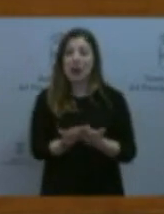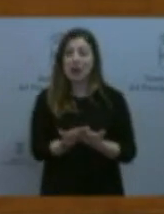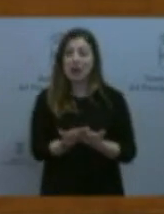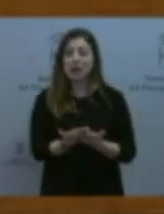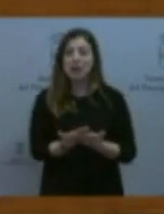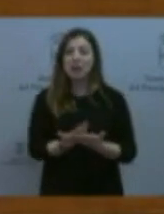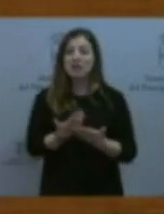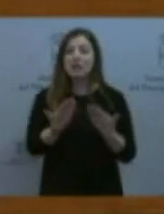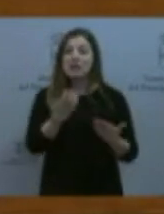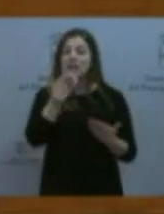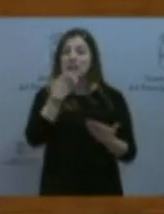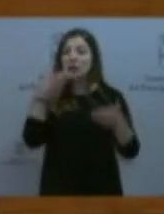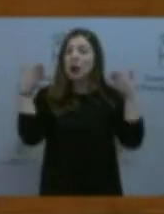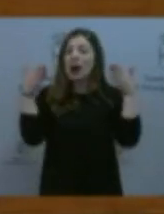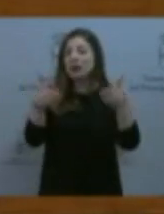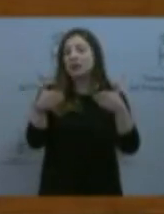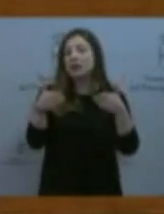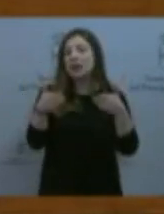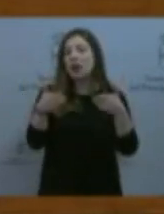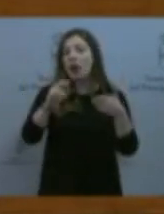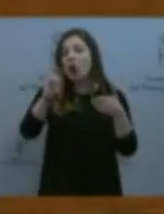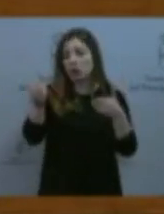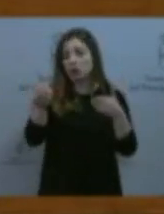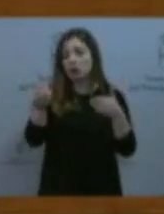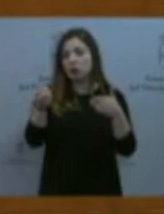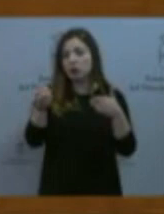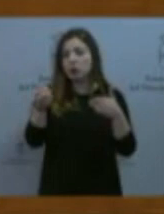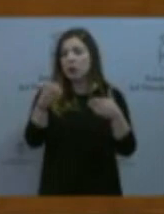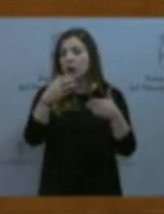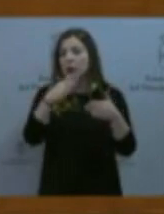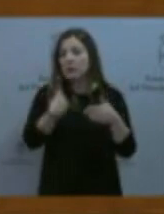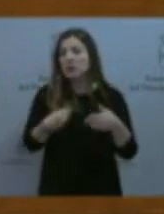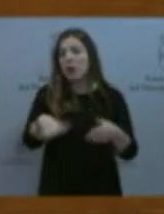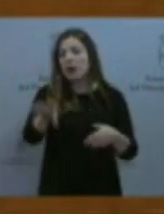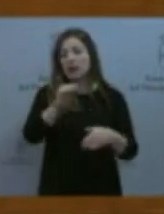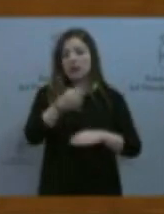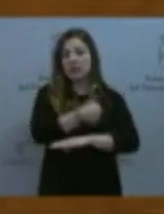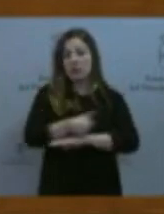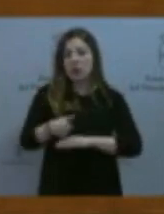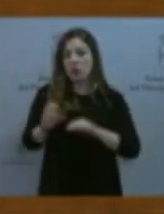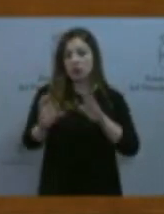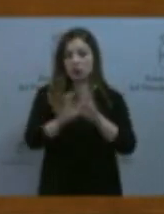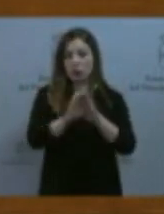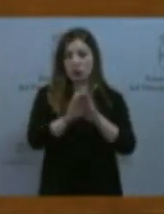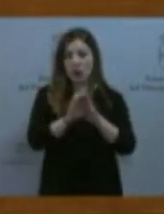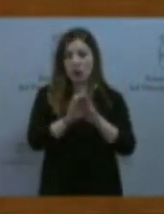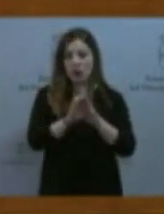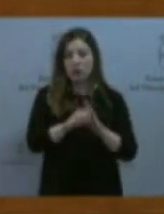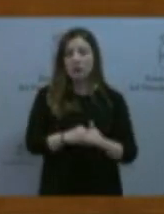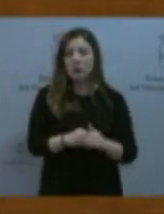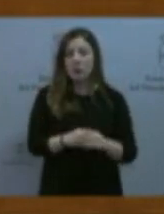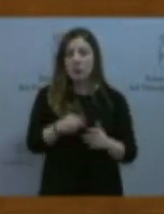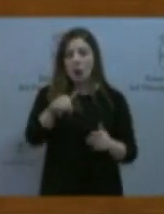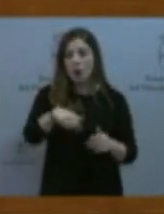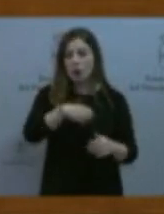Y así lo entiende, repito, el Tribunal Constitucional, fin superior que no puede hoy mantenerse.